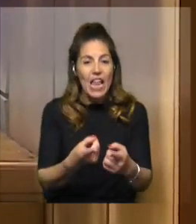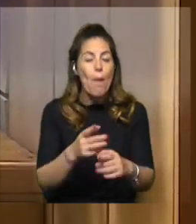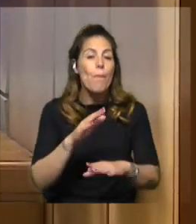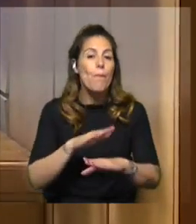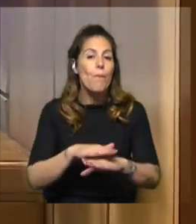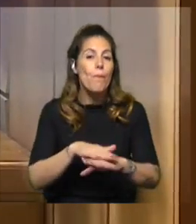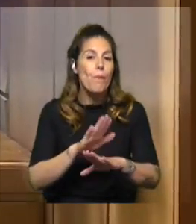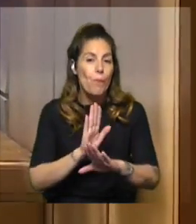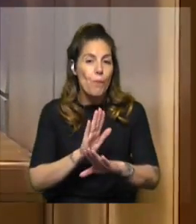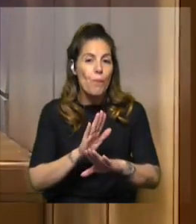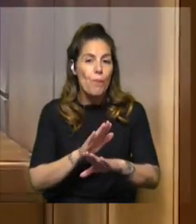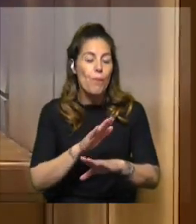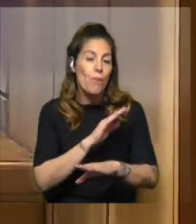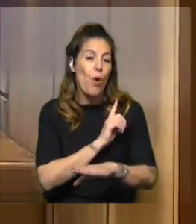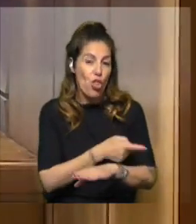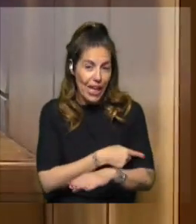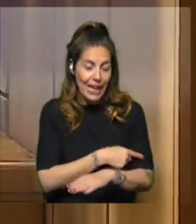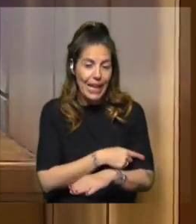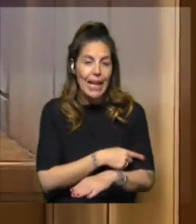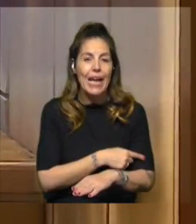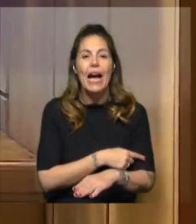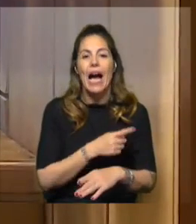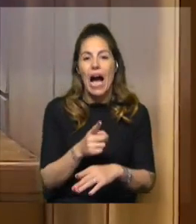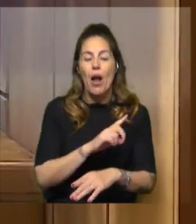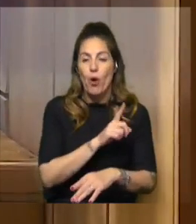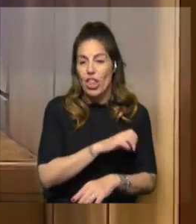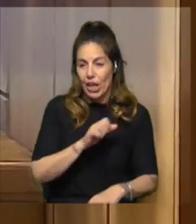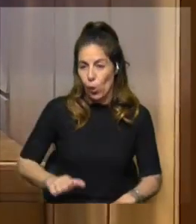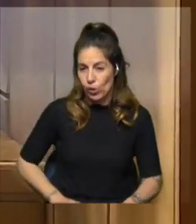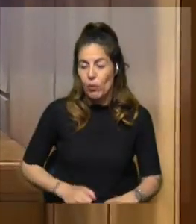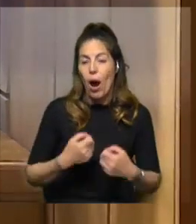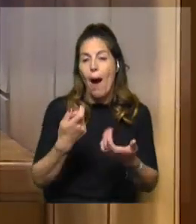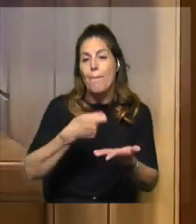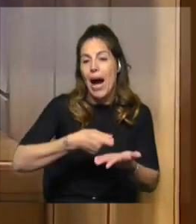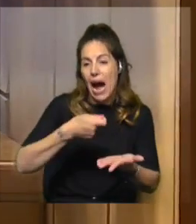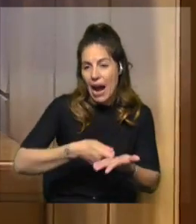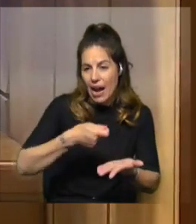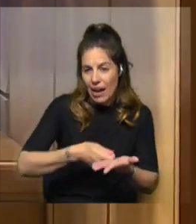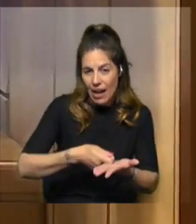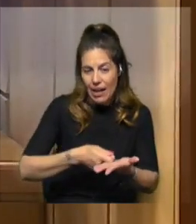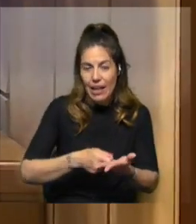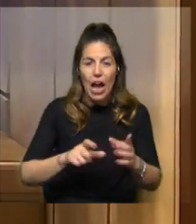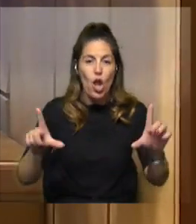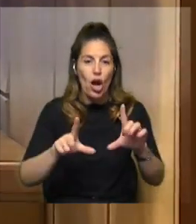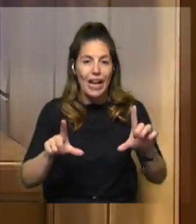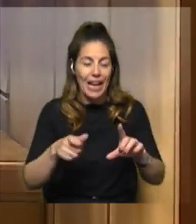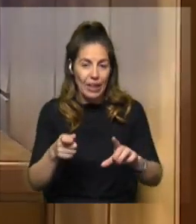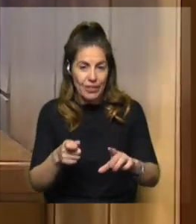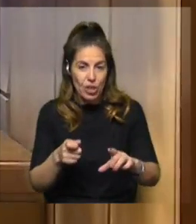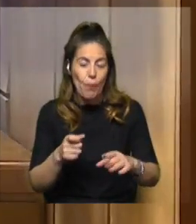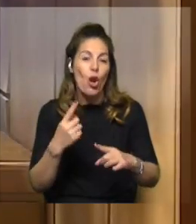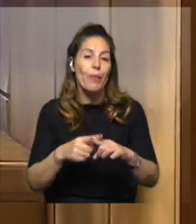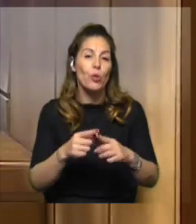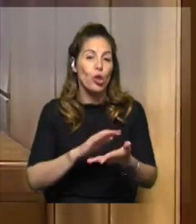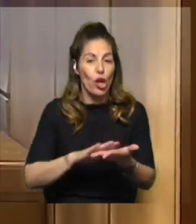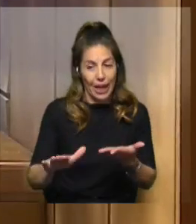a resarcir a los canales de televisión por los minutos gratis a los partidos. Hace un rato,